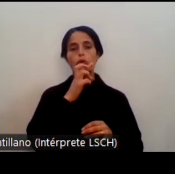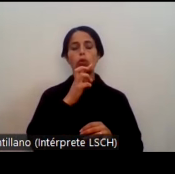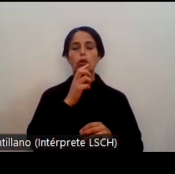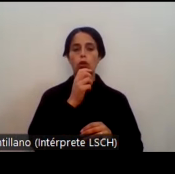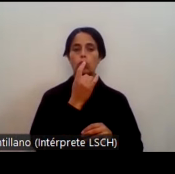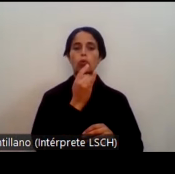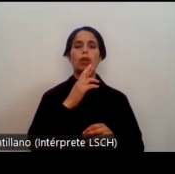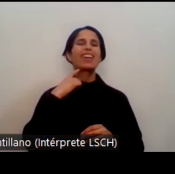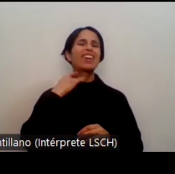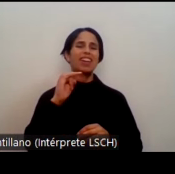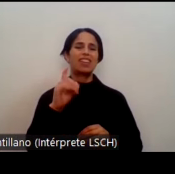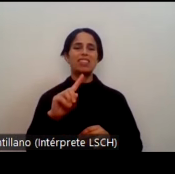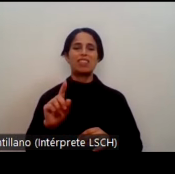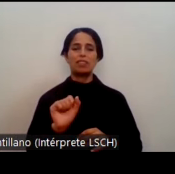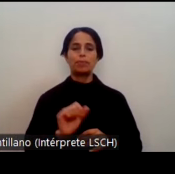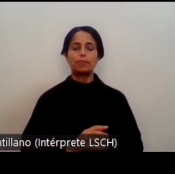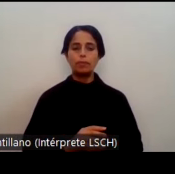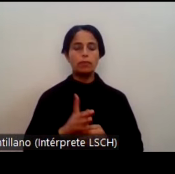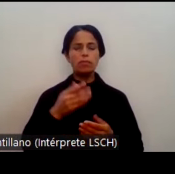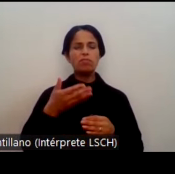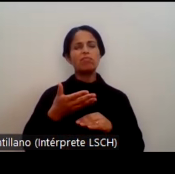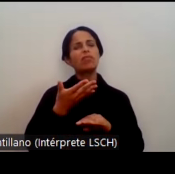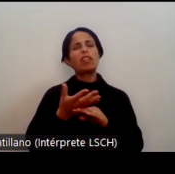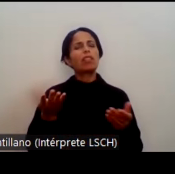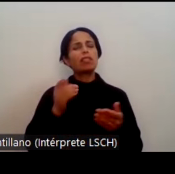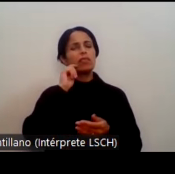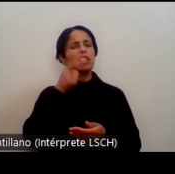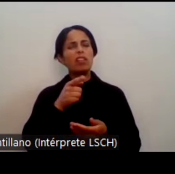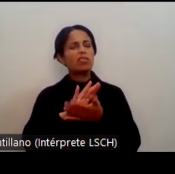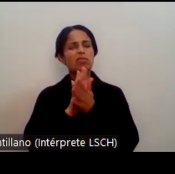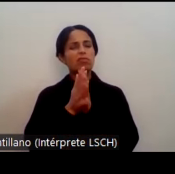Entonces, ¿qué hay detrás de todo